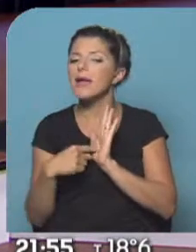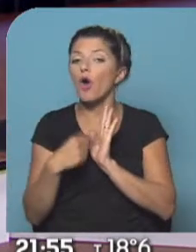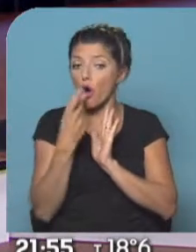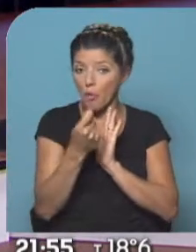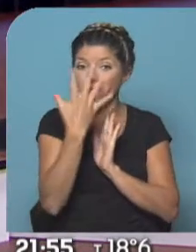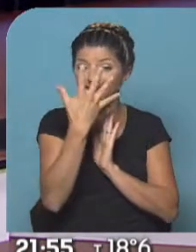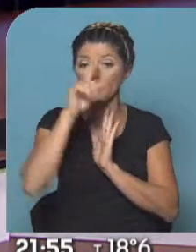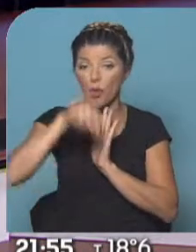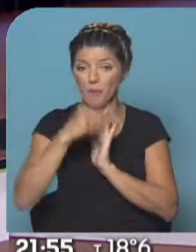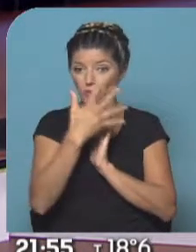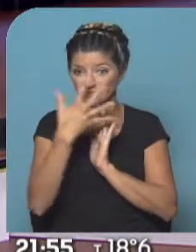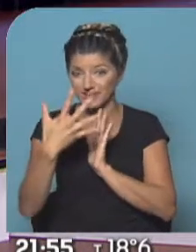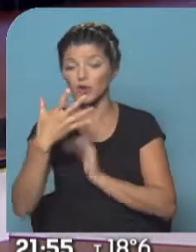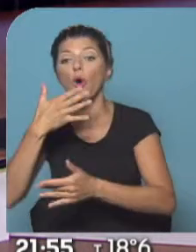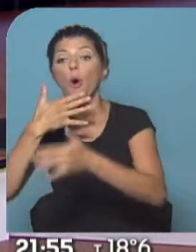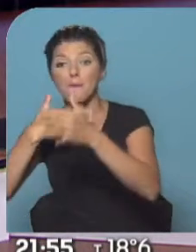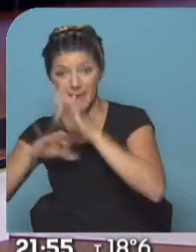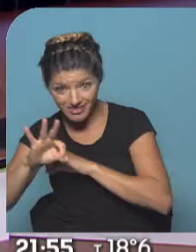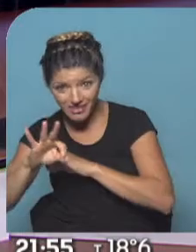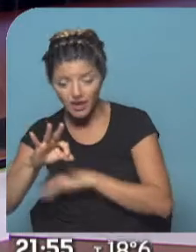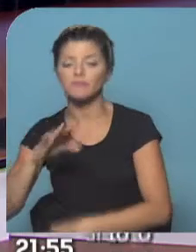compra 5,55, para la venta el real